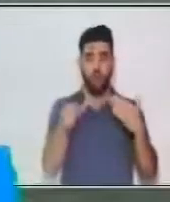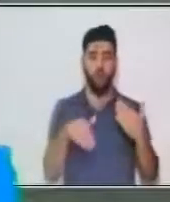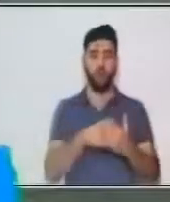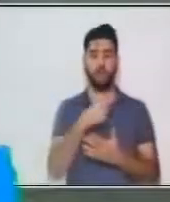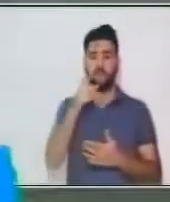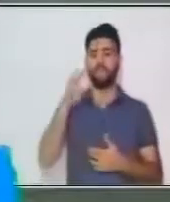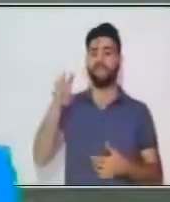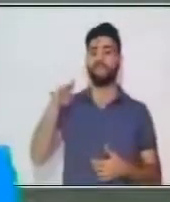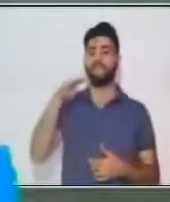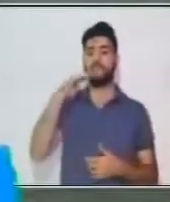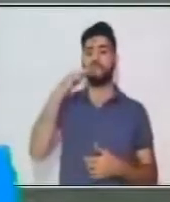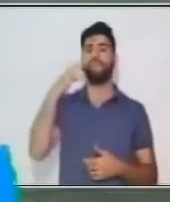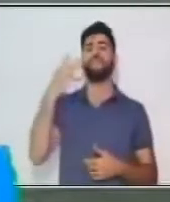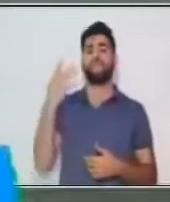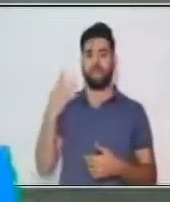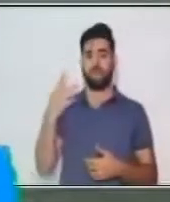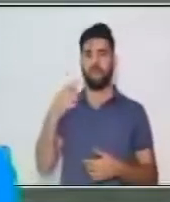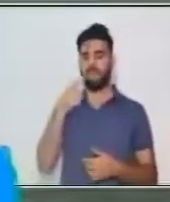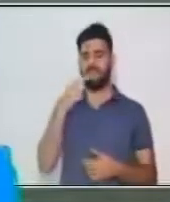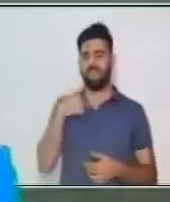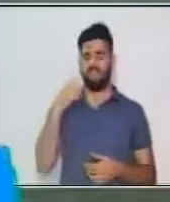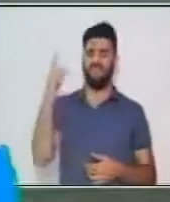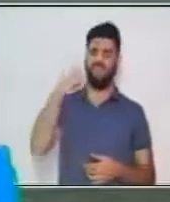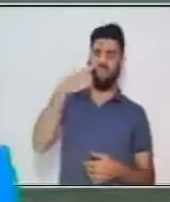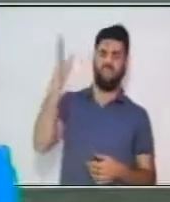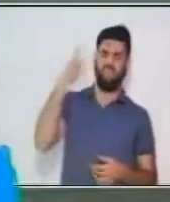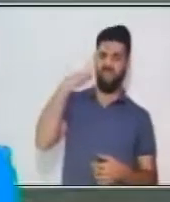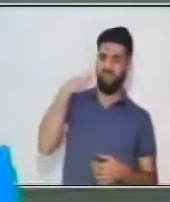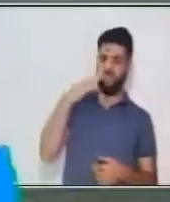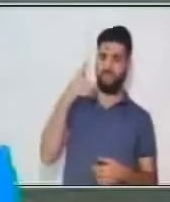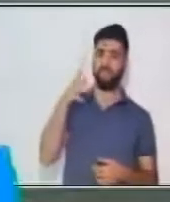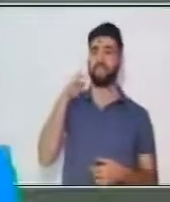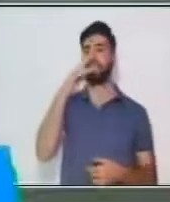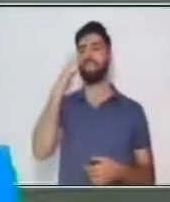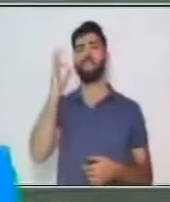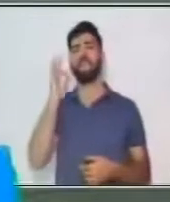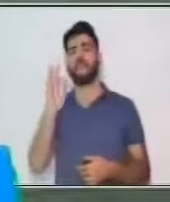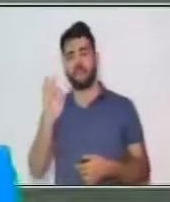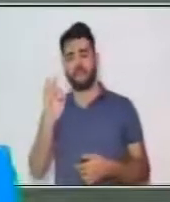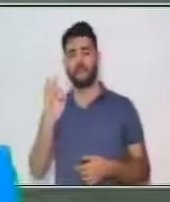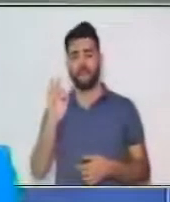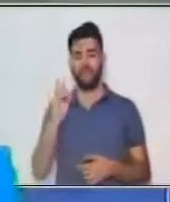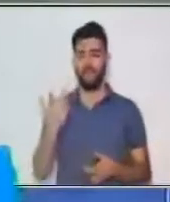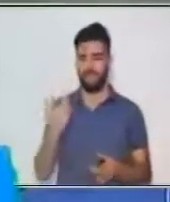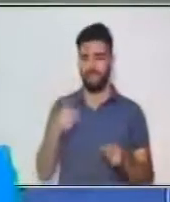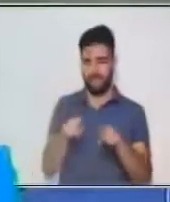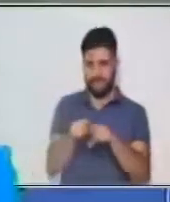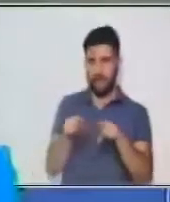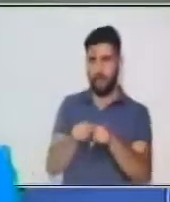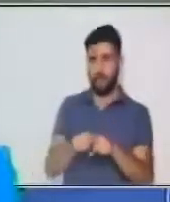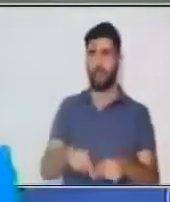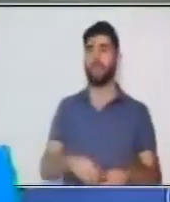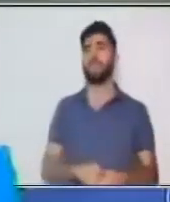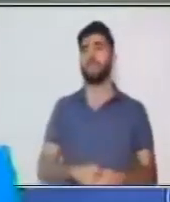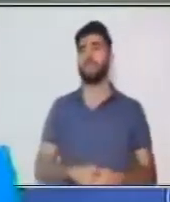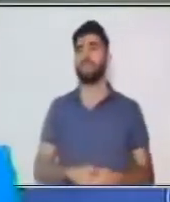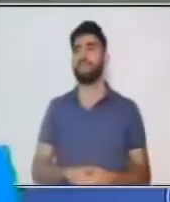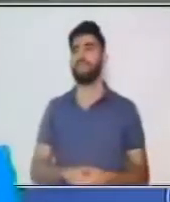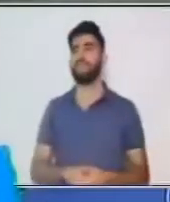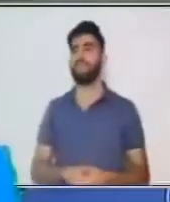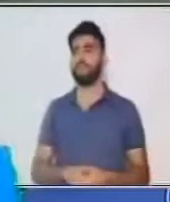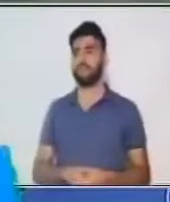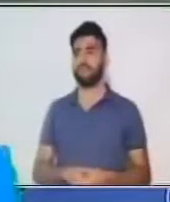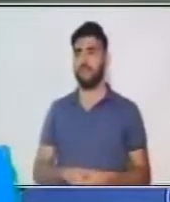dulce, apestoso, desagradable, fragancia, aroma y olor. Si te digo que pienses en este